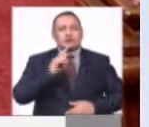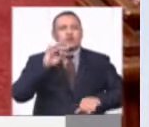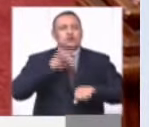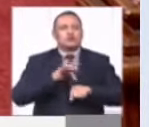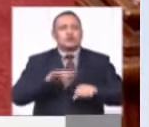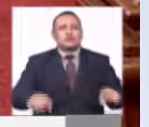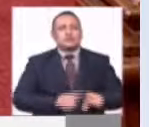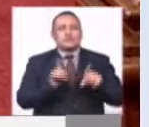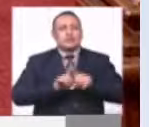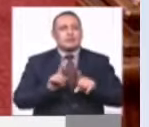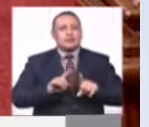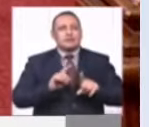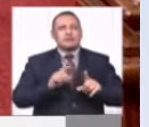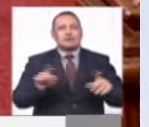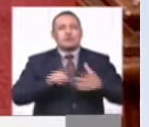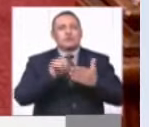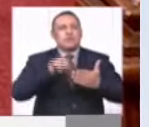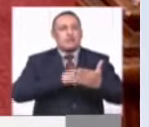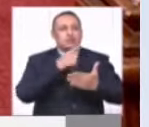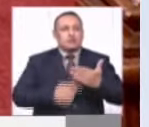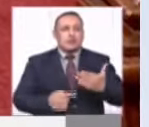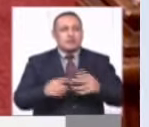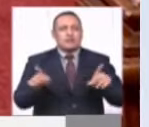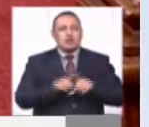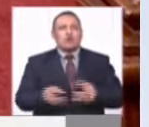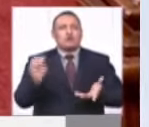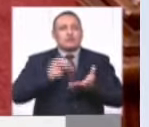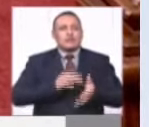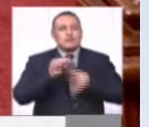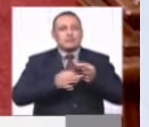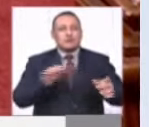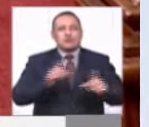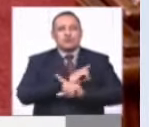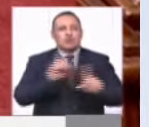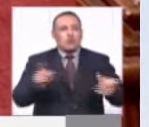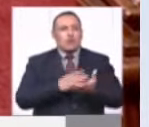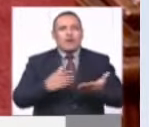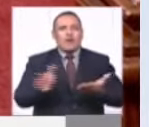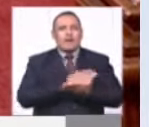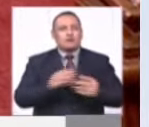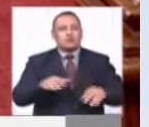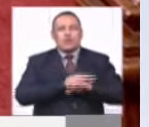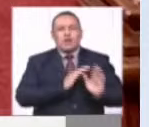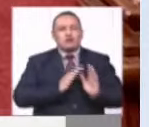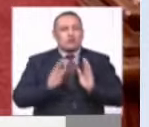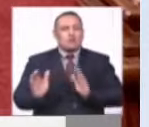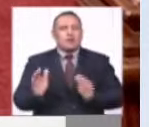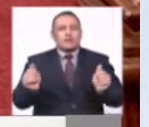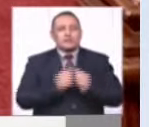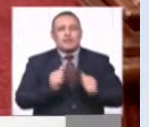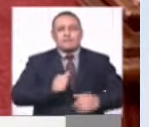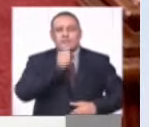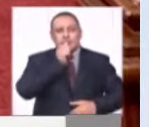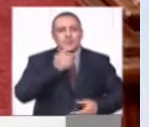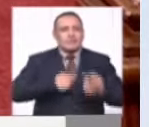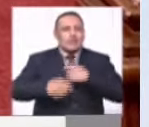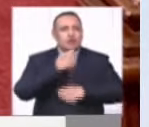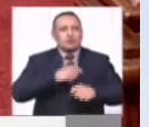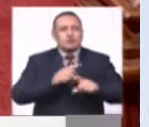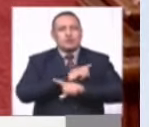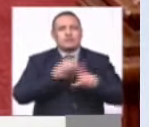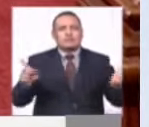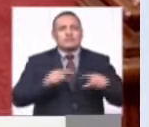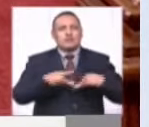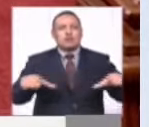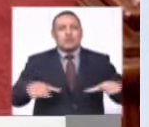inalienable y imprescriptible. Repito, no hay ningún plan de privatización ni de